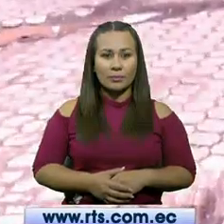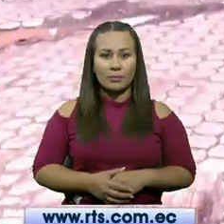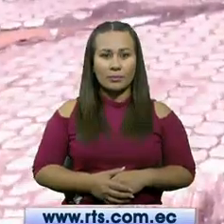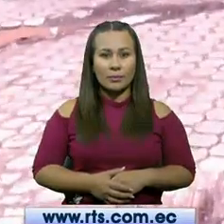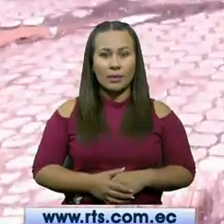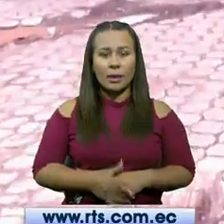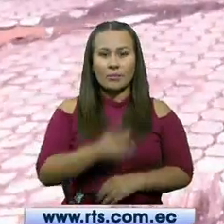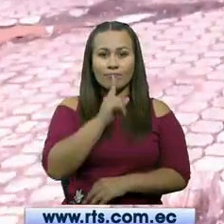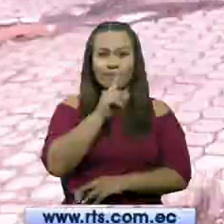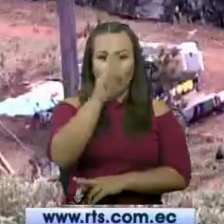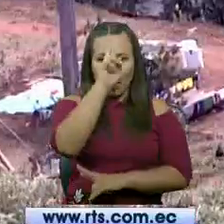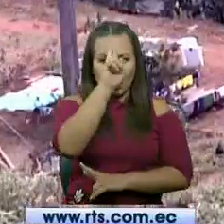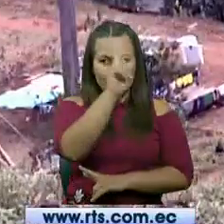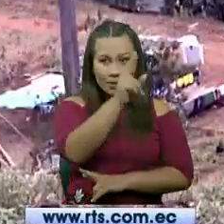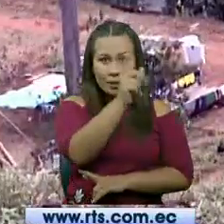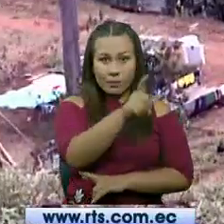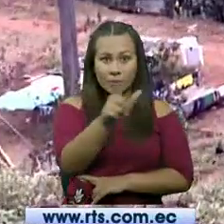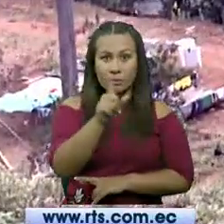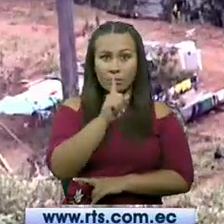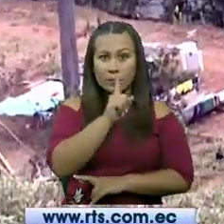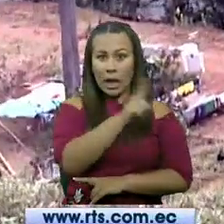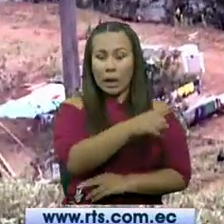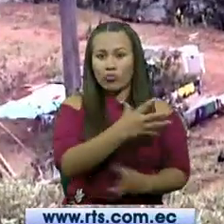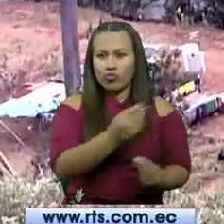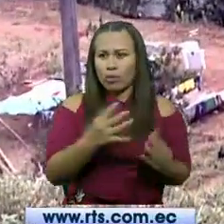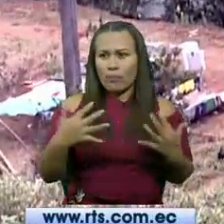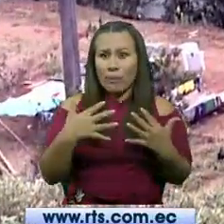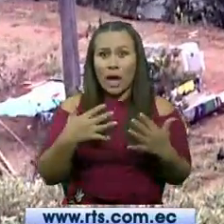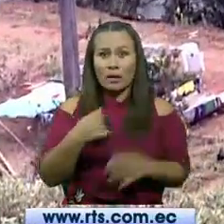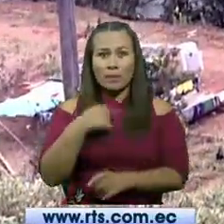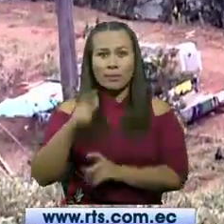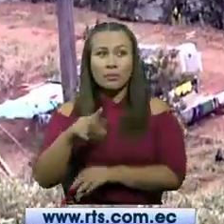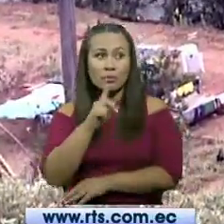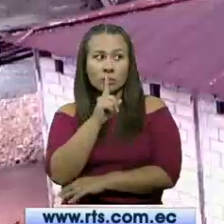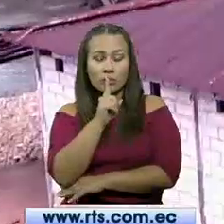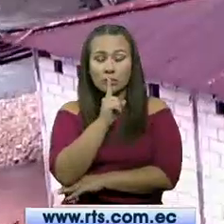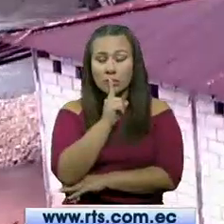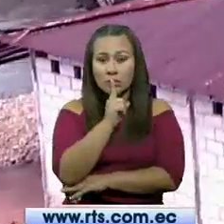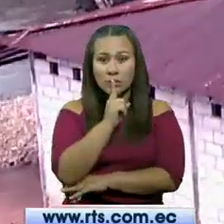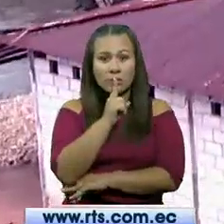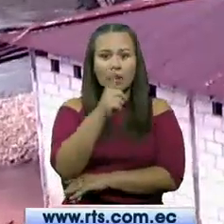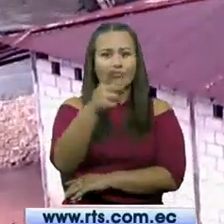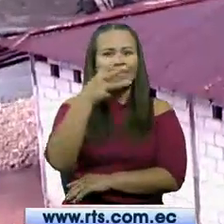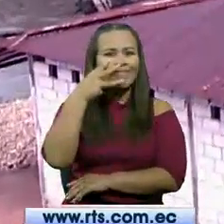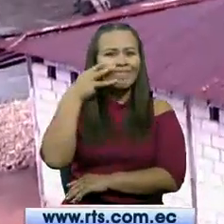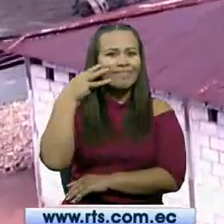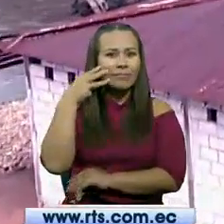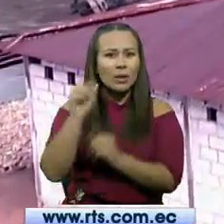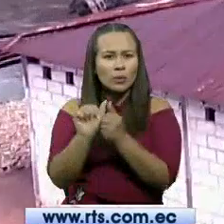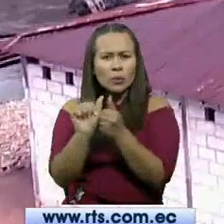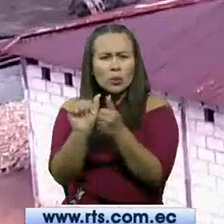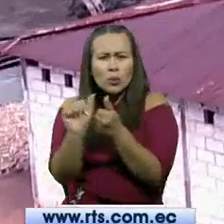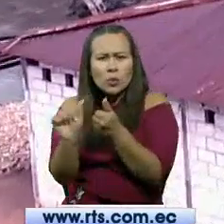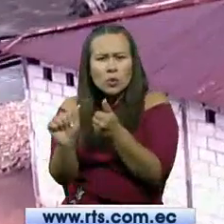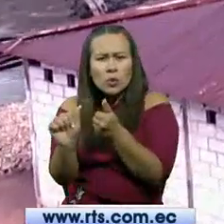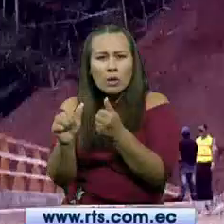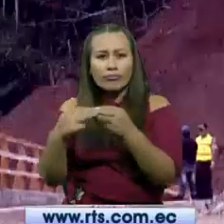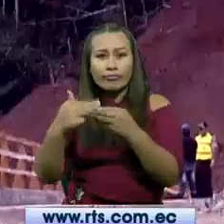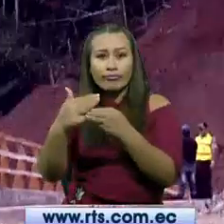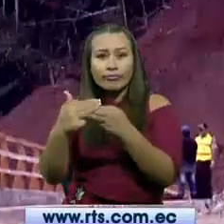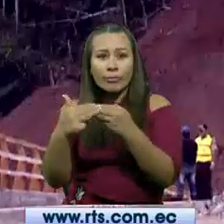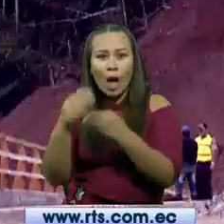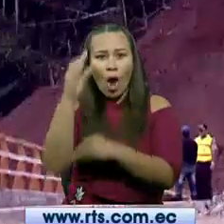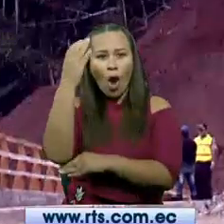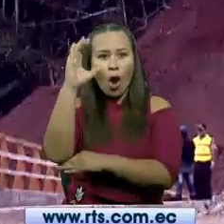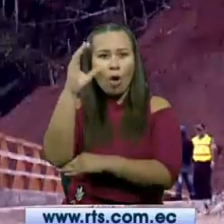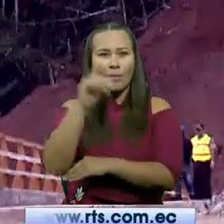Les guardaban respeto, aparentemente eran quienes impartían la ley en el sector de Mataje, parroquia ecuatoriana asentada al filo mismo de la frontera con